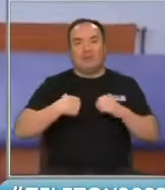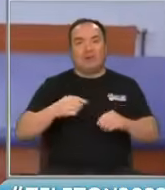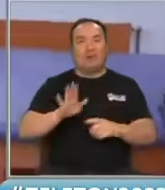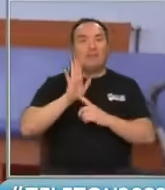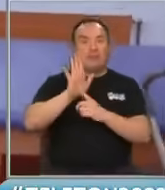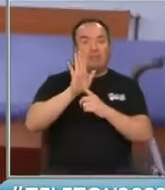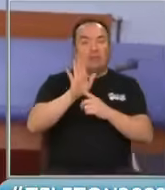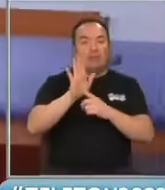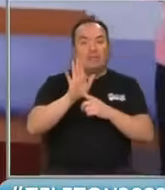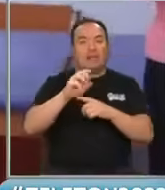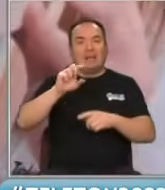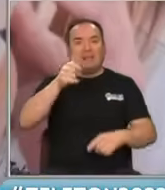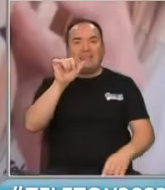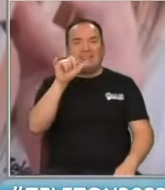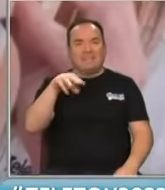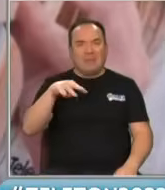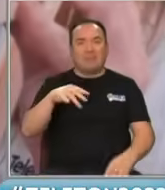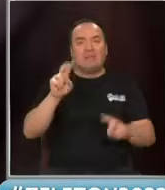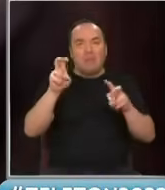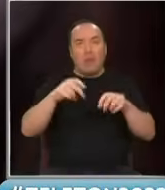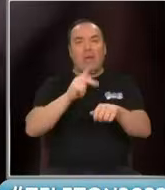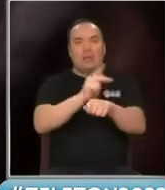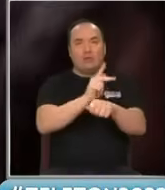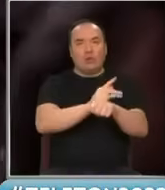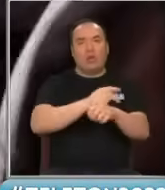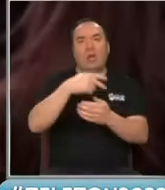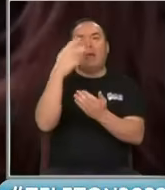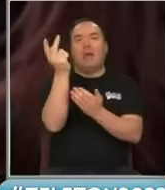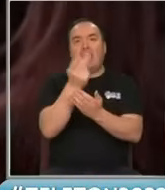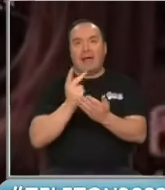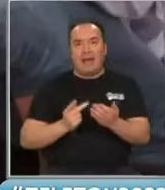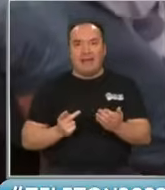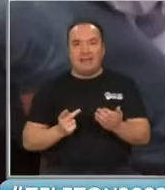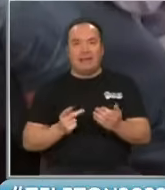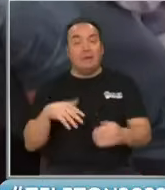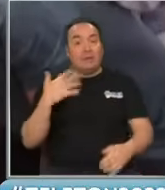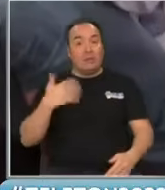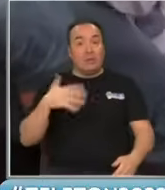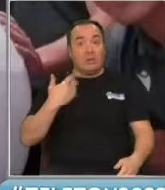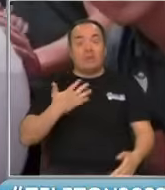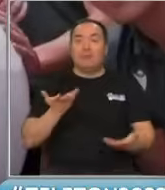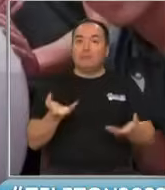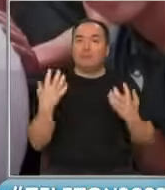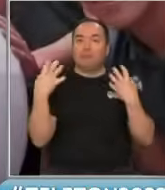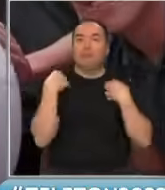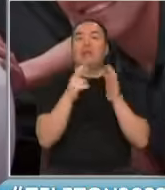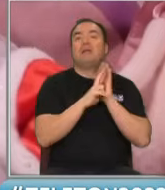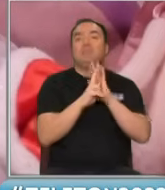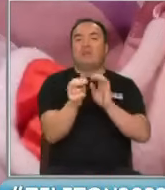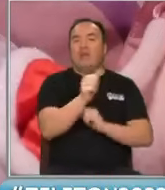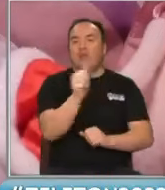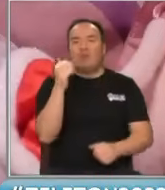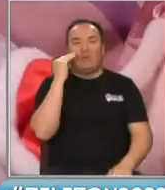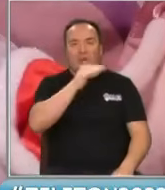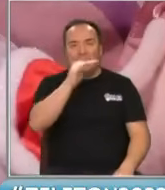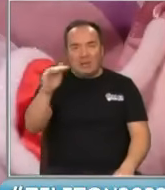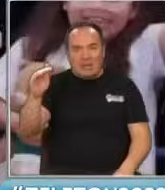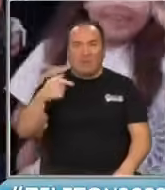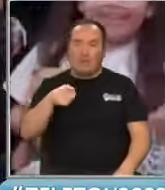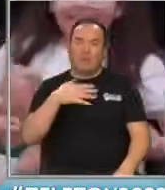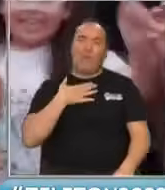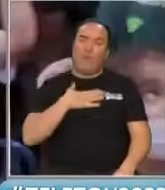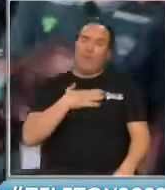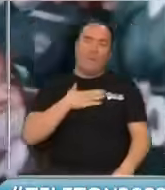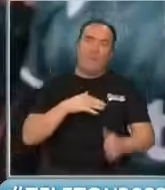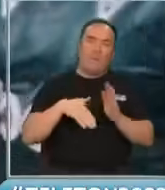el gimnasio de kinesiología, arte. Lo importante es representar a todos los niños, que es lo que más me